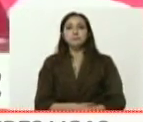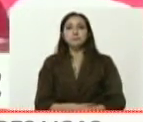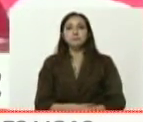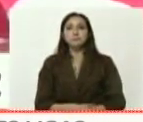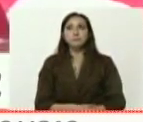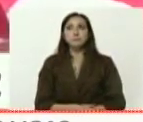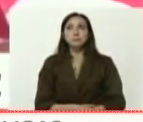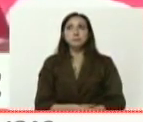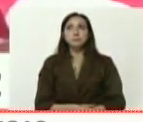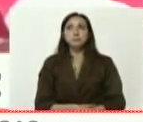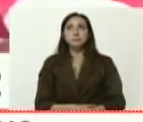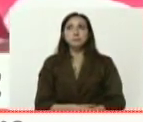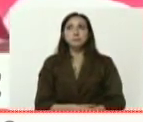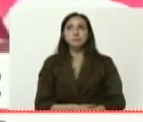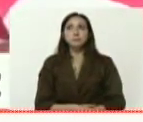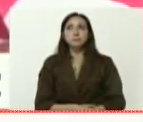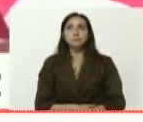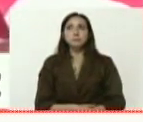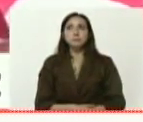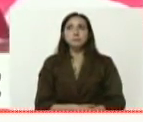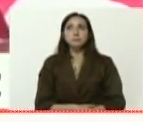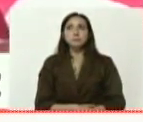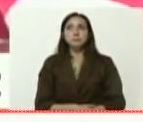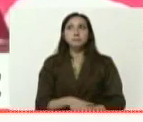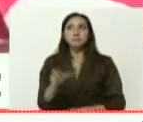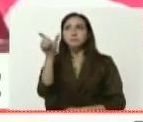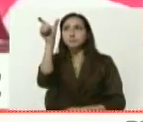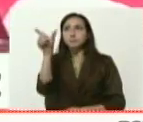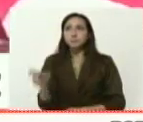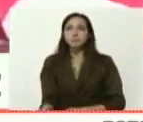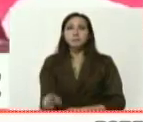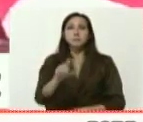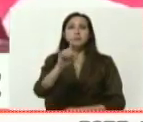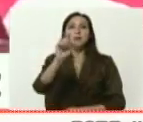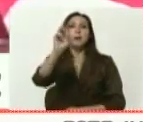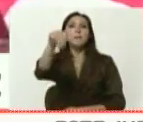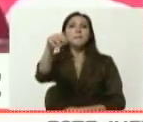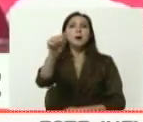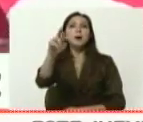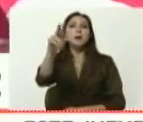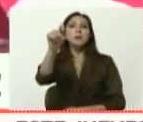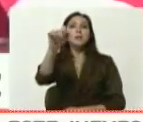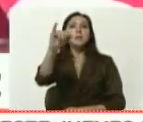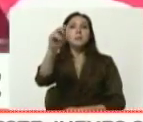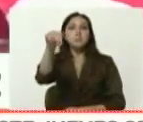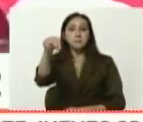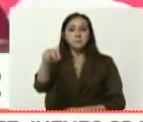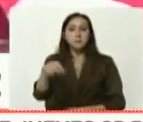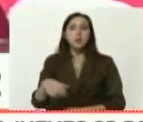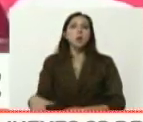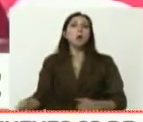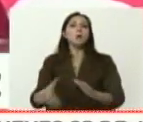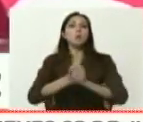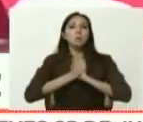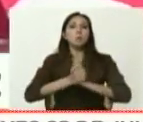La rebelde y violenta de siempre, ciudadana Gloria Martín, compañera de lucha.